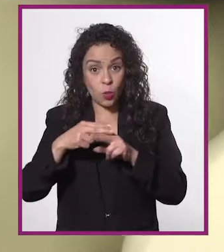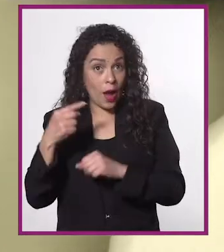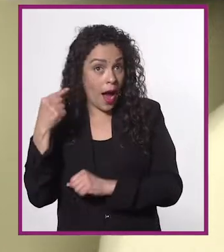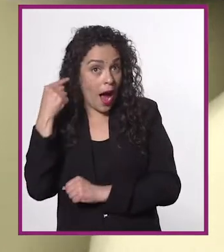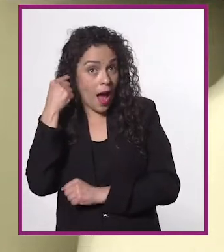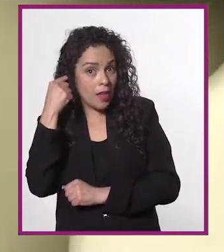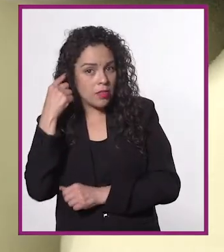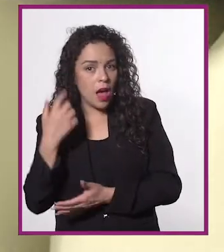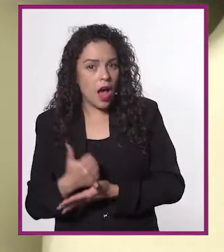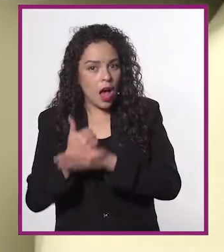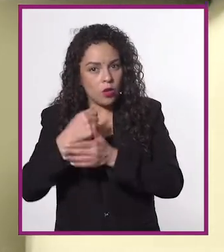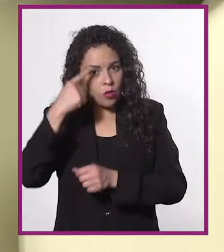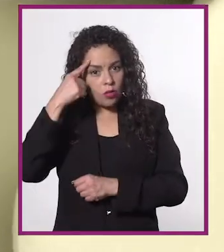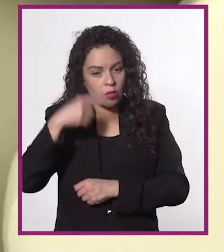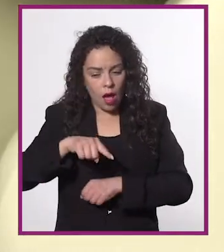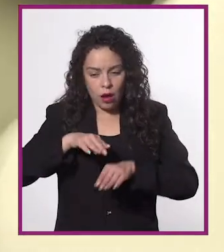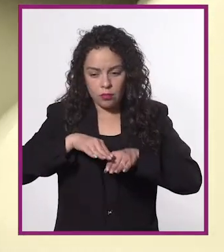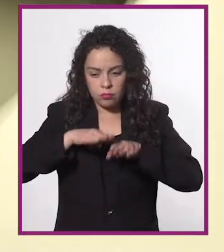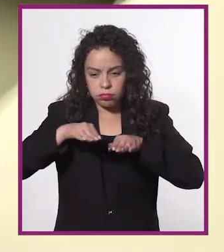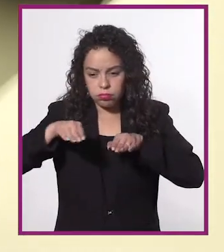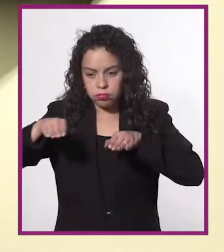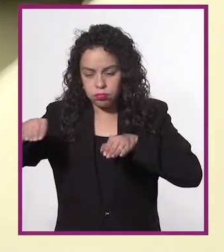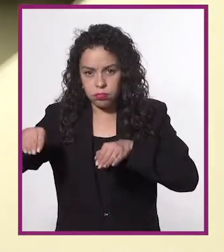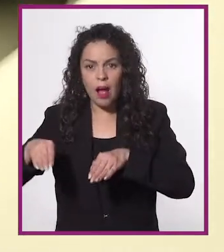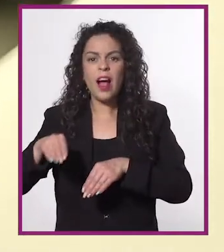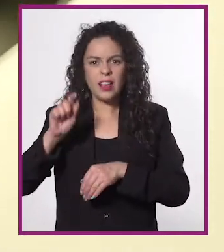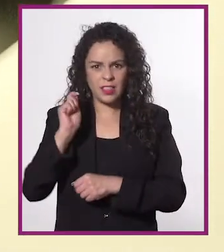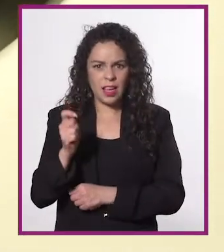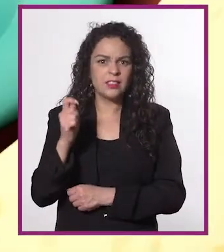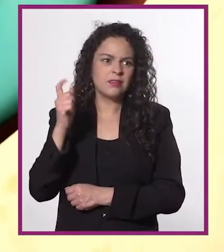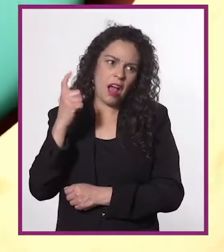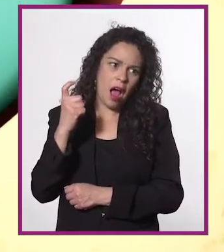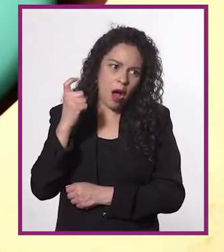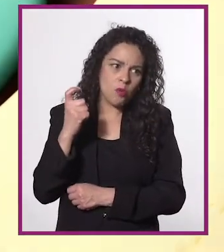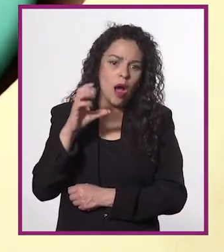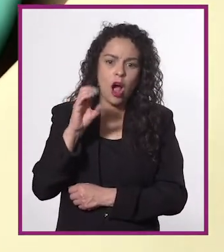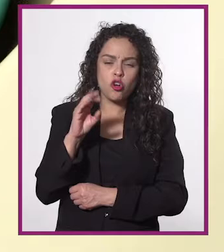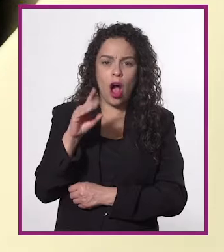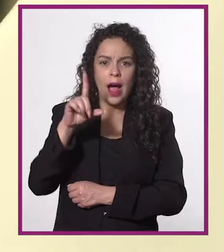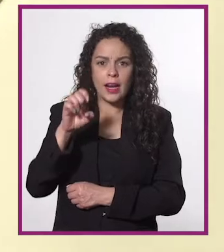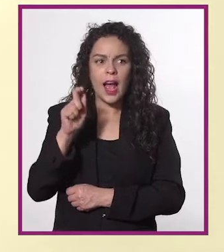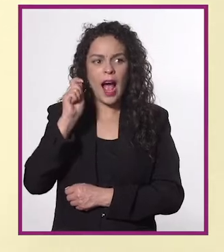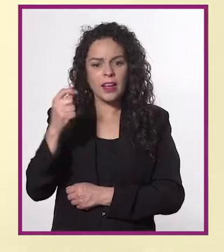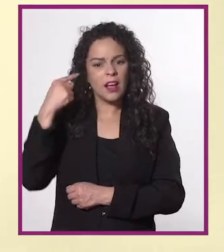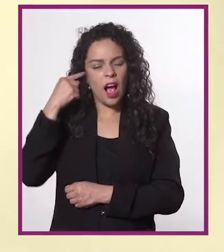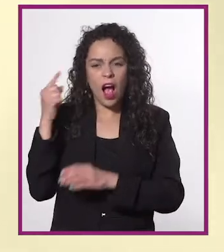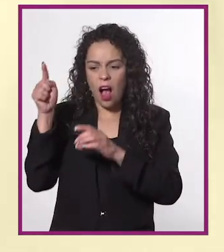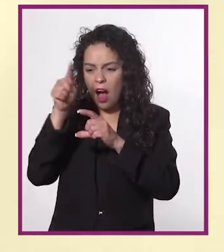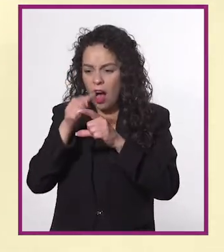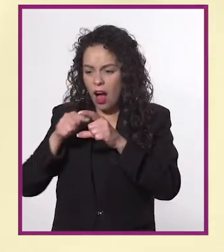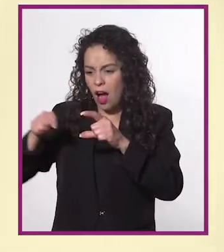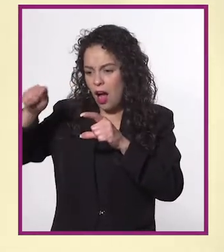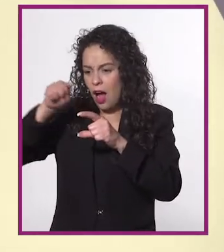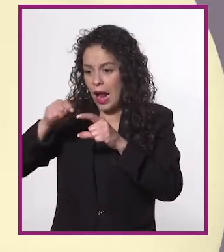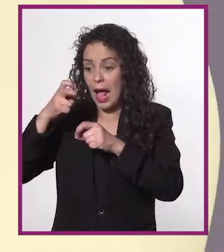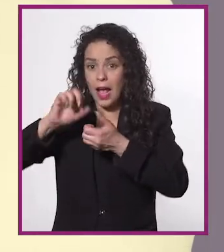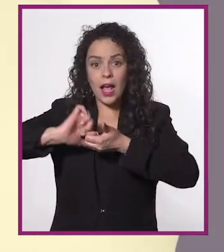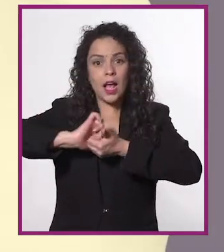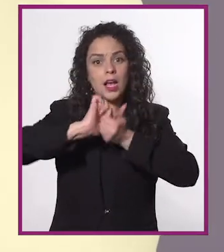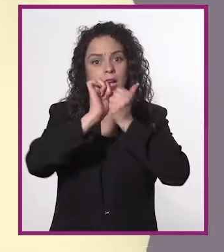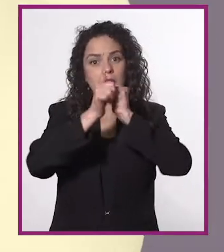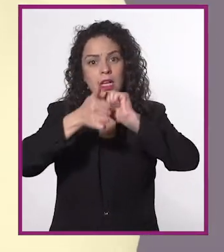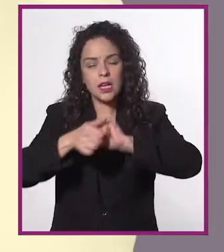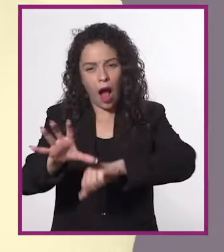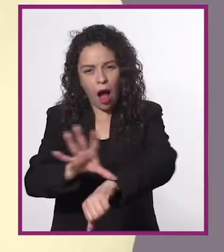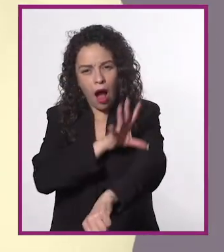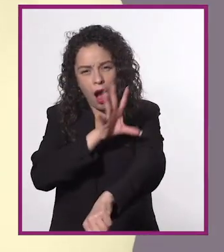3 huesecillos del oído generan la vibración del líquido dentro de la cóclea, una cavidad en el oído interno en forma de espiral,